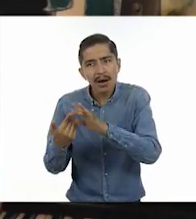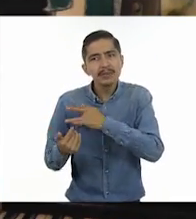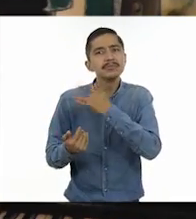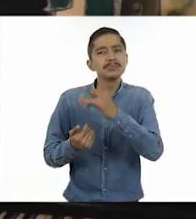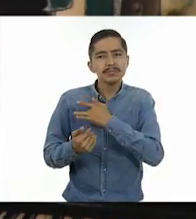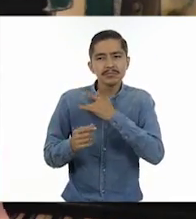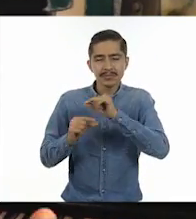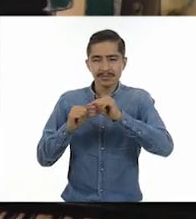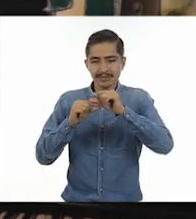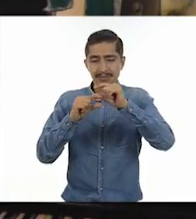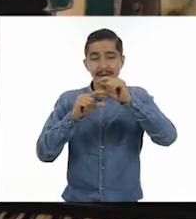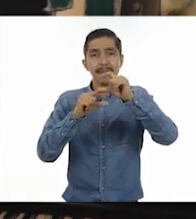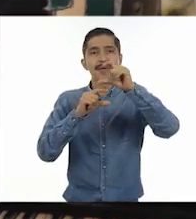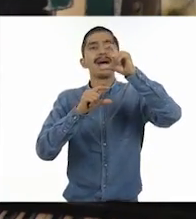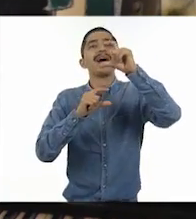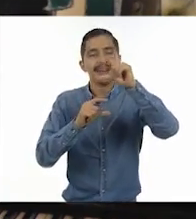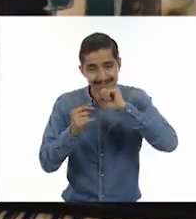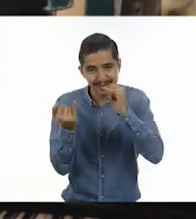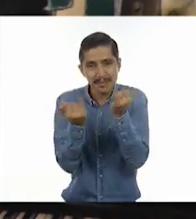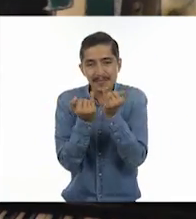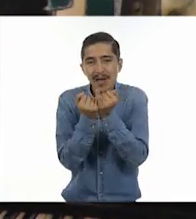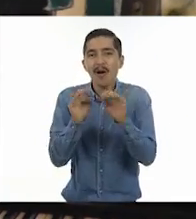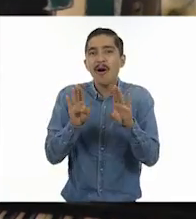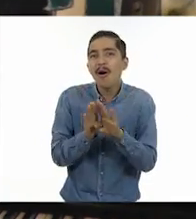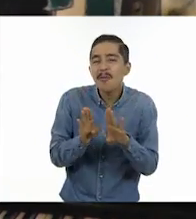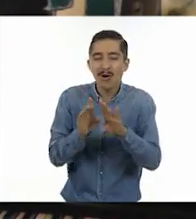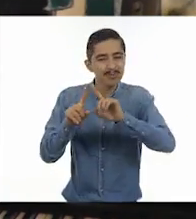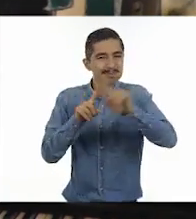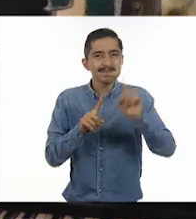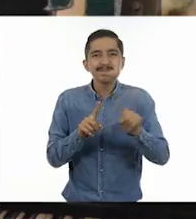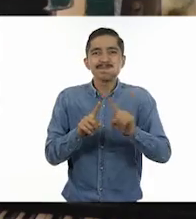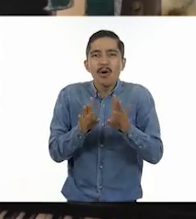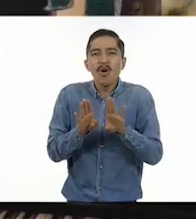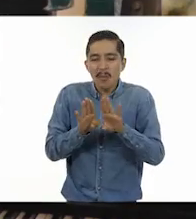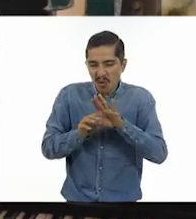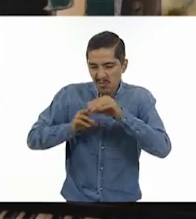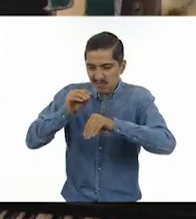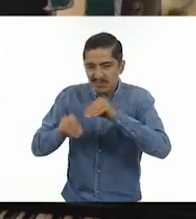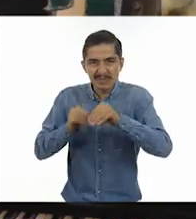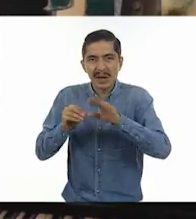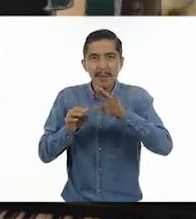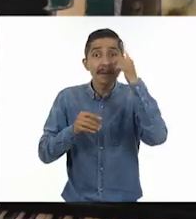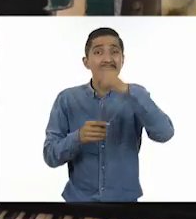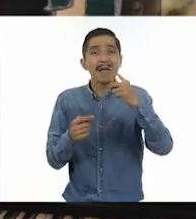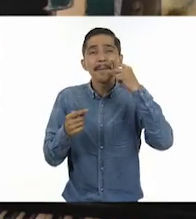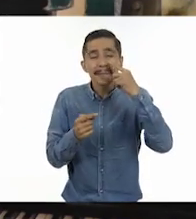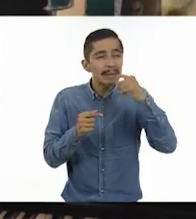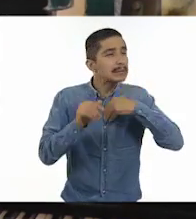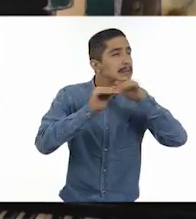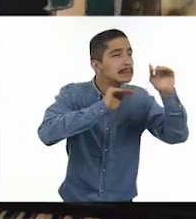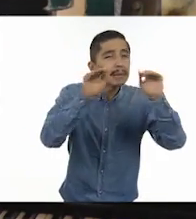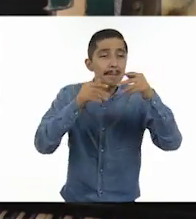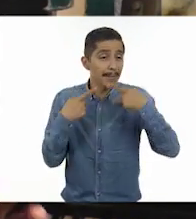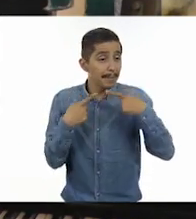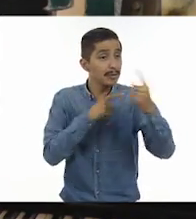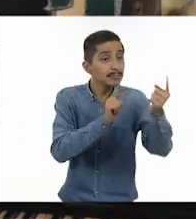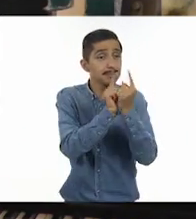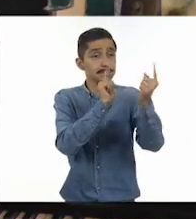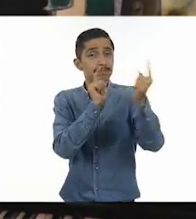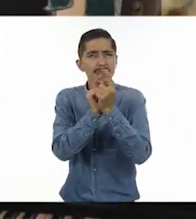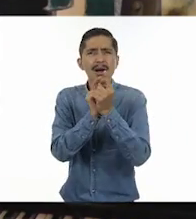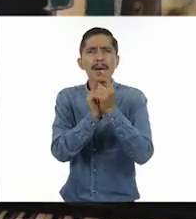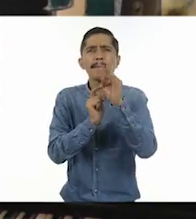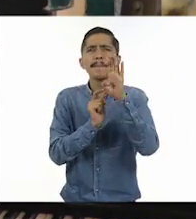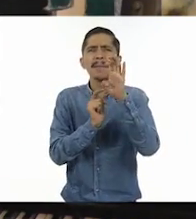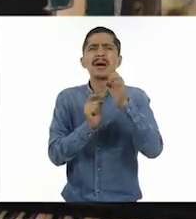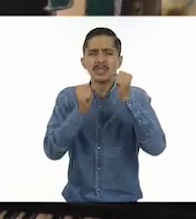el lenguaje de los mililitros. Aprendí toda serie de trucos para hacerle entender a todas las personas que se acercaban a mí que el bebé